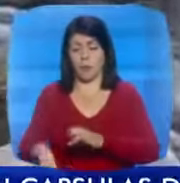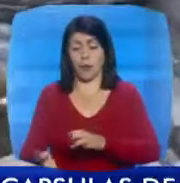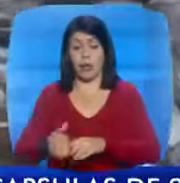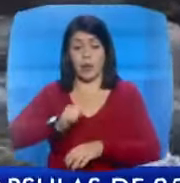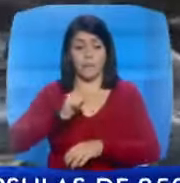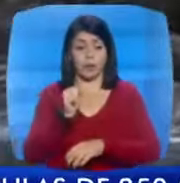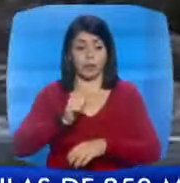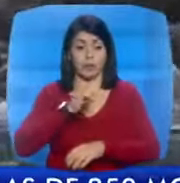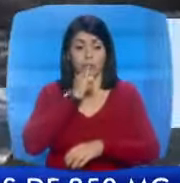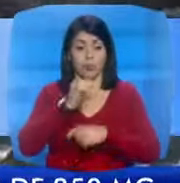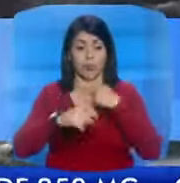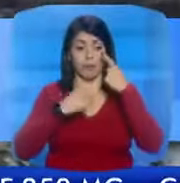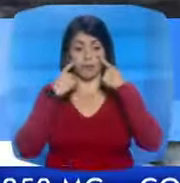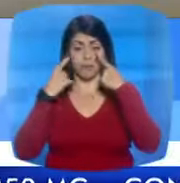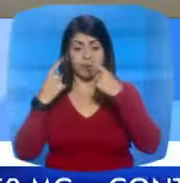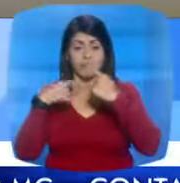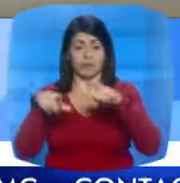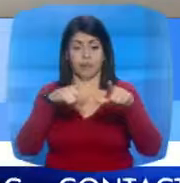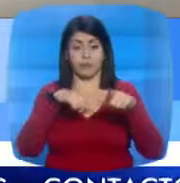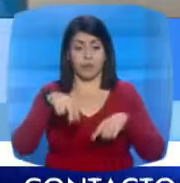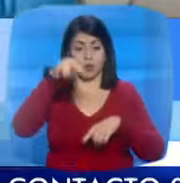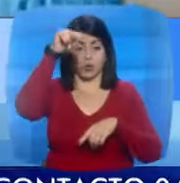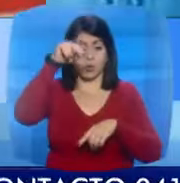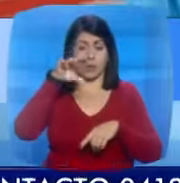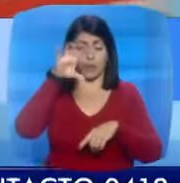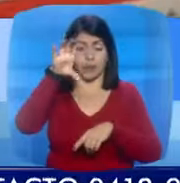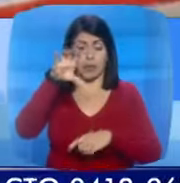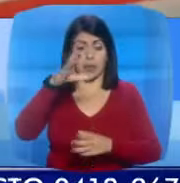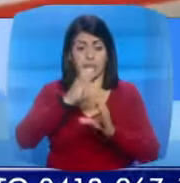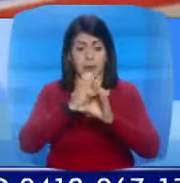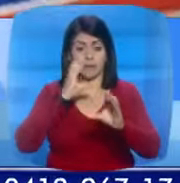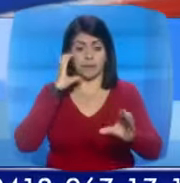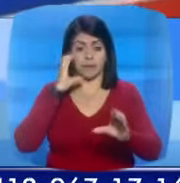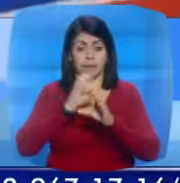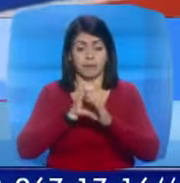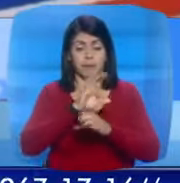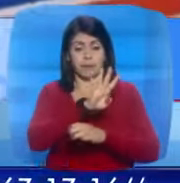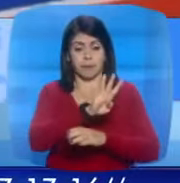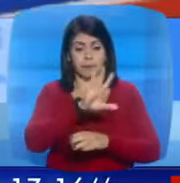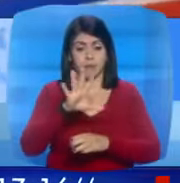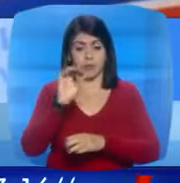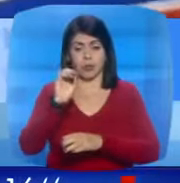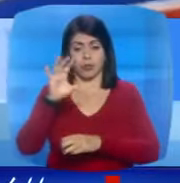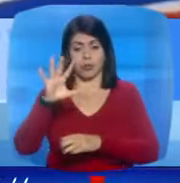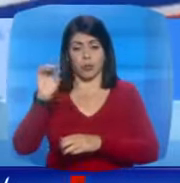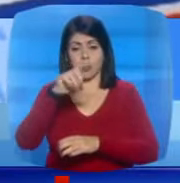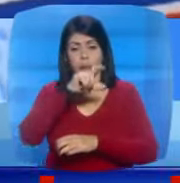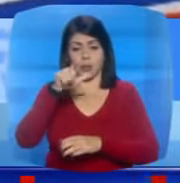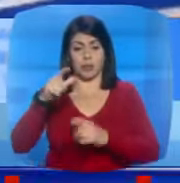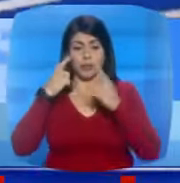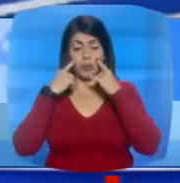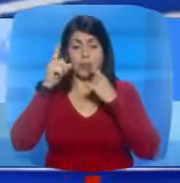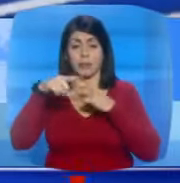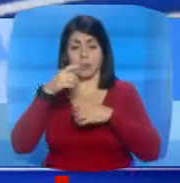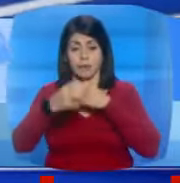policía informó que el incidente tuvo lugar al norte del país y el vehículo transportaba entre 45 y 50 personas. También indicó que